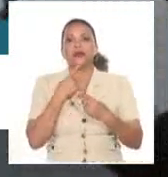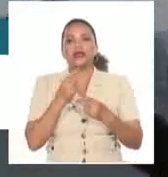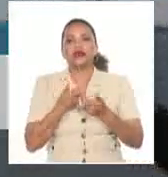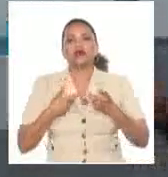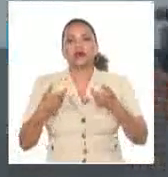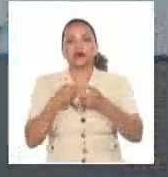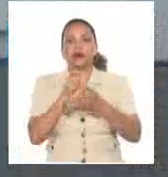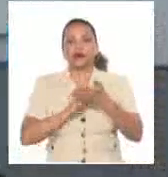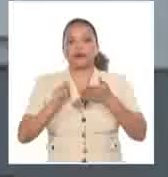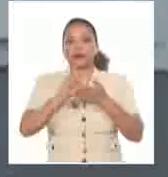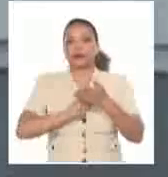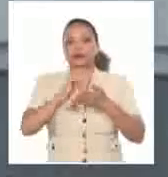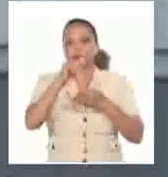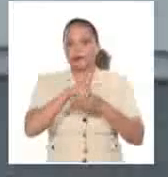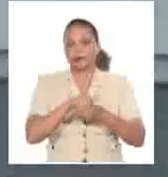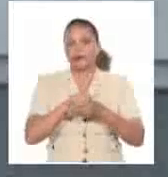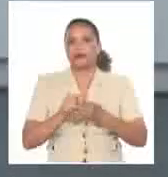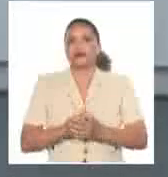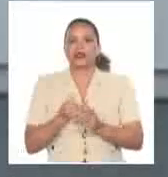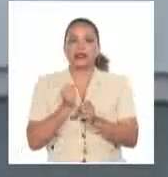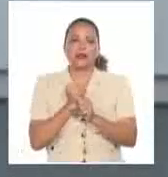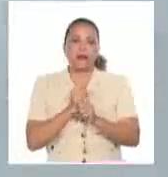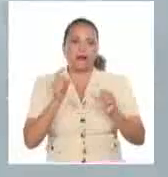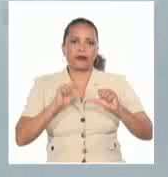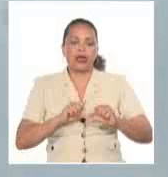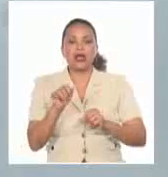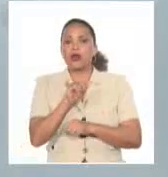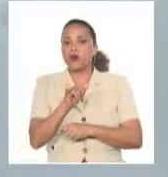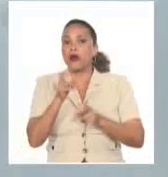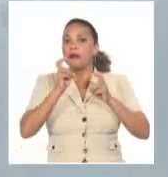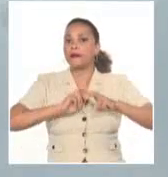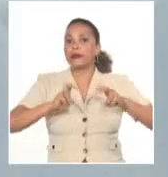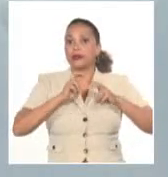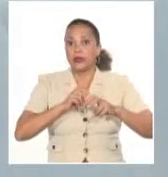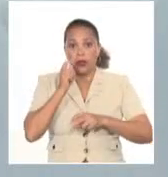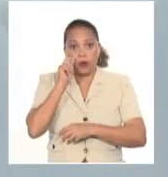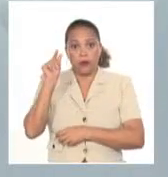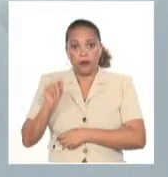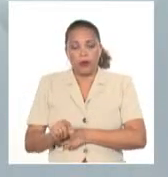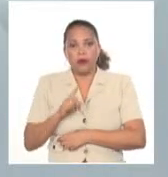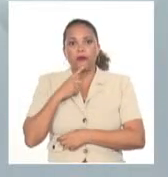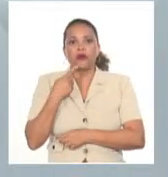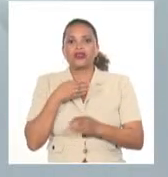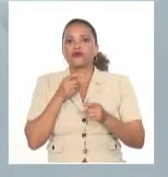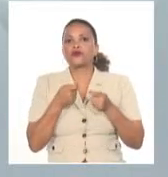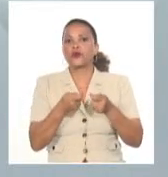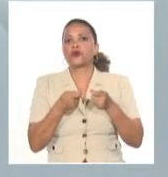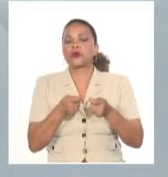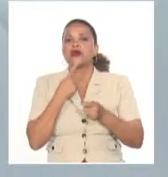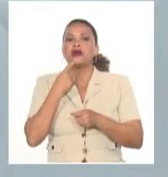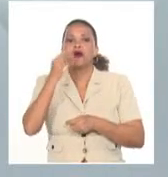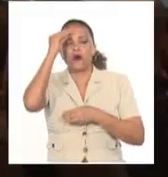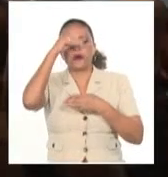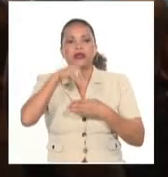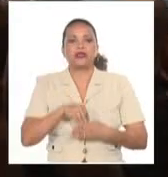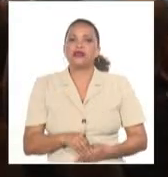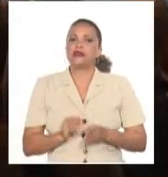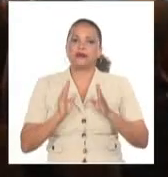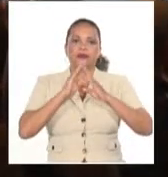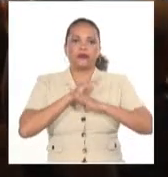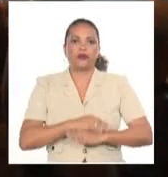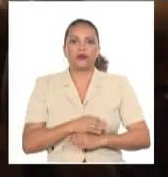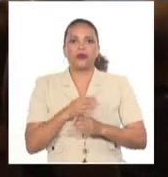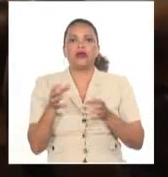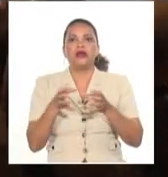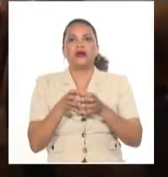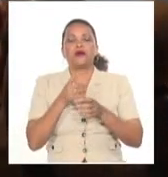Electoral. La Fiscalía venezolana también investiga a González Urrutia por instigación a la desobediencia, asociación para delinquir